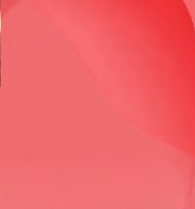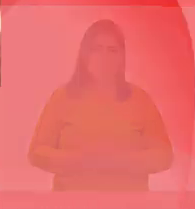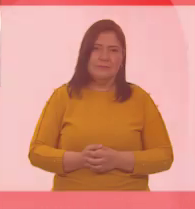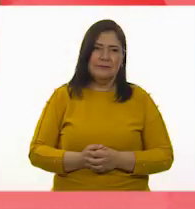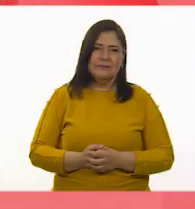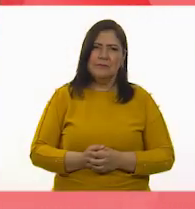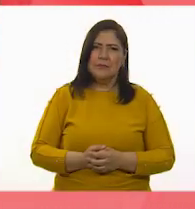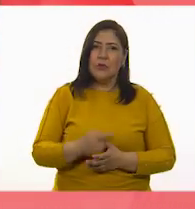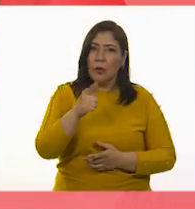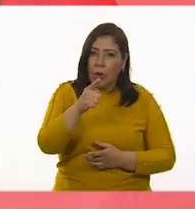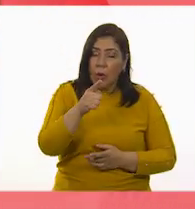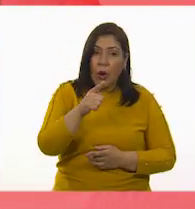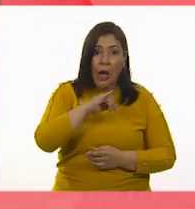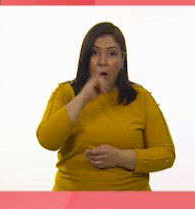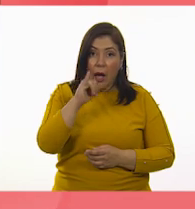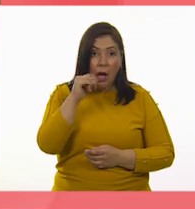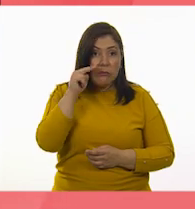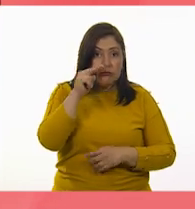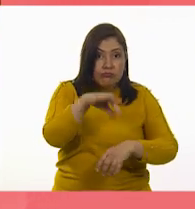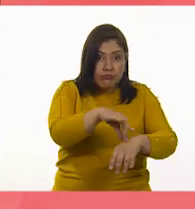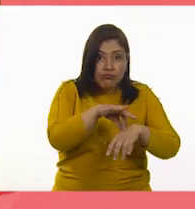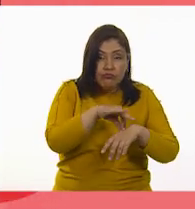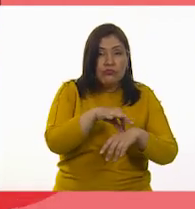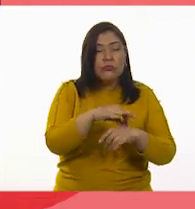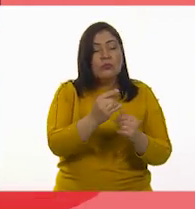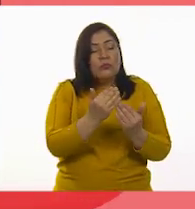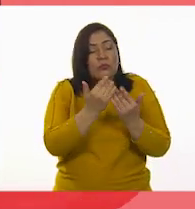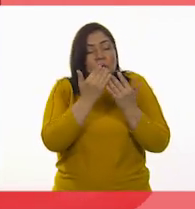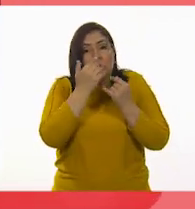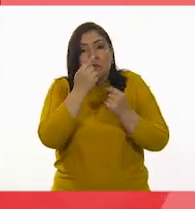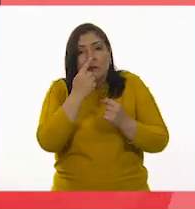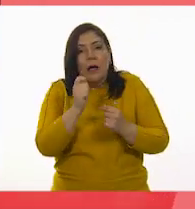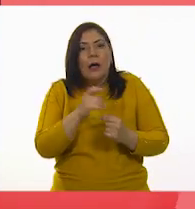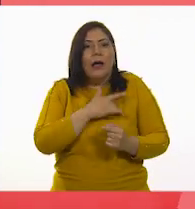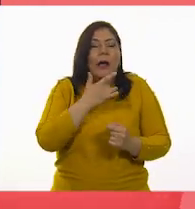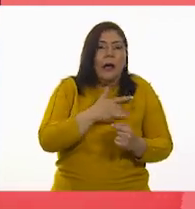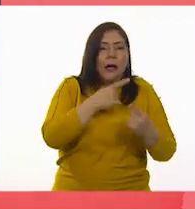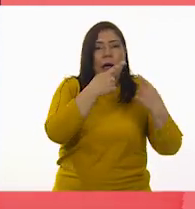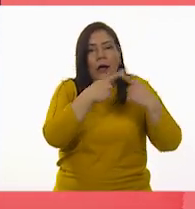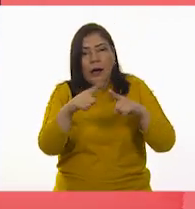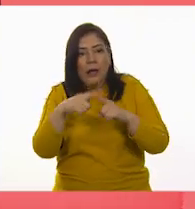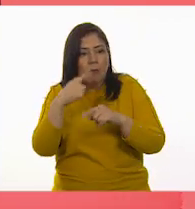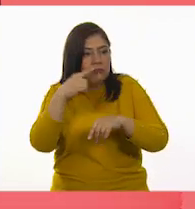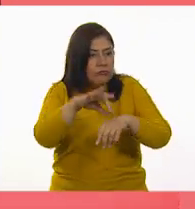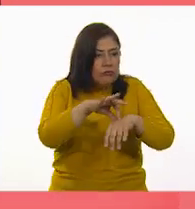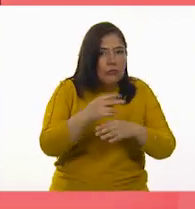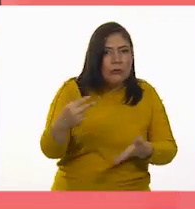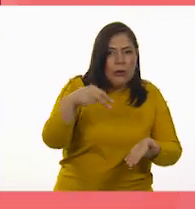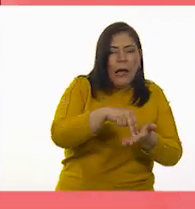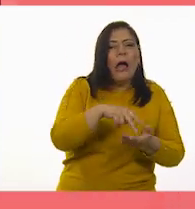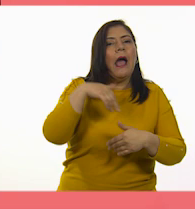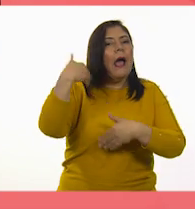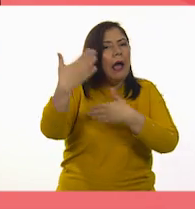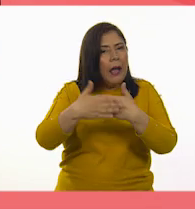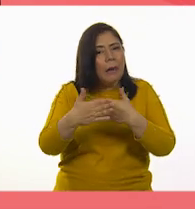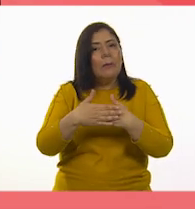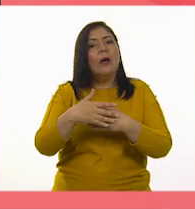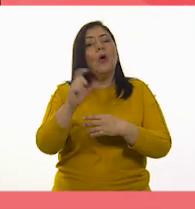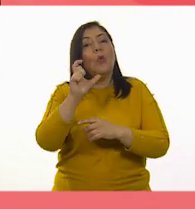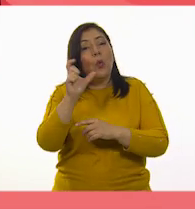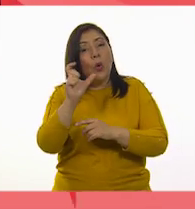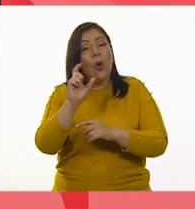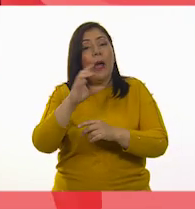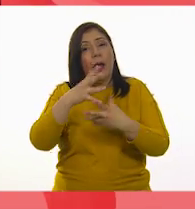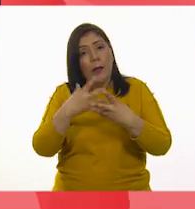Si nunca te has maravillado con ese espectáculo visual, aromático y de sensaciones, no dudes en visitar, la próxima vez que las condiciones lo